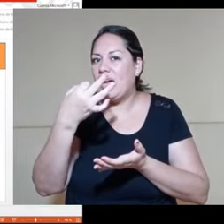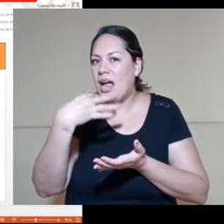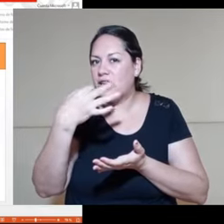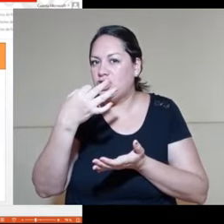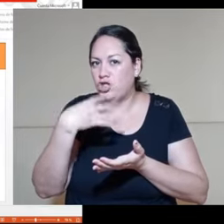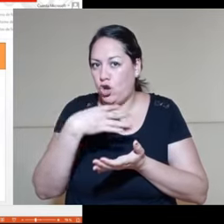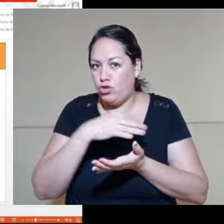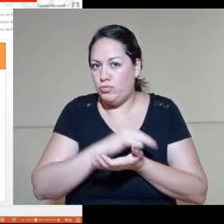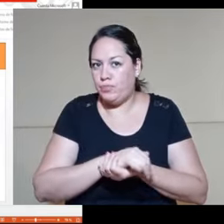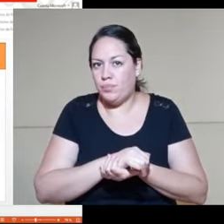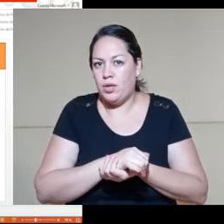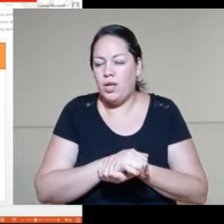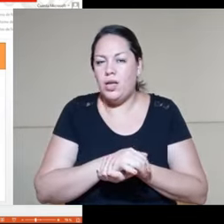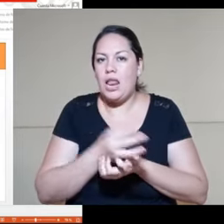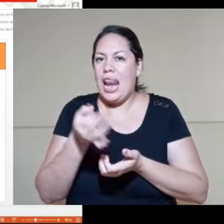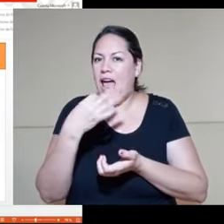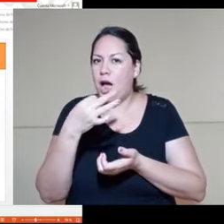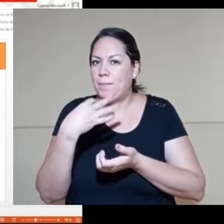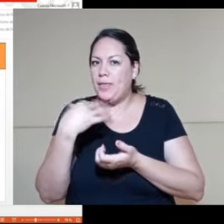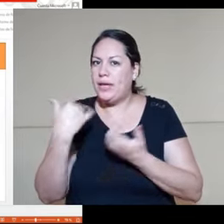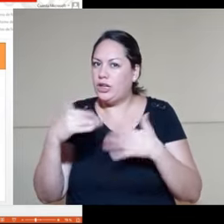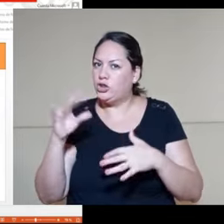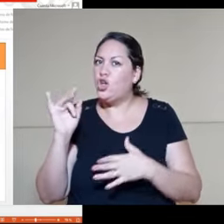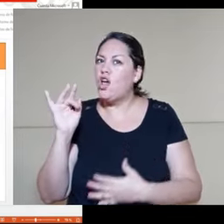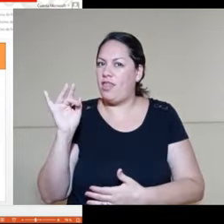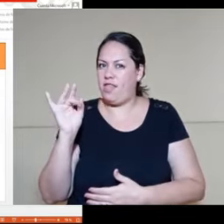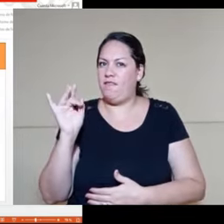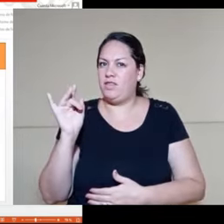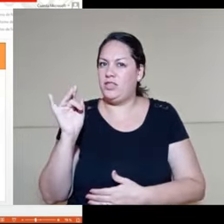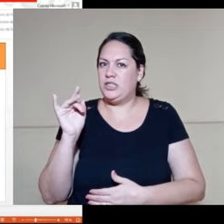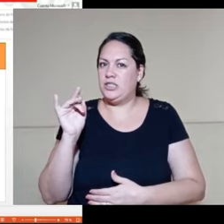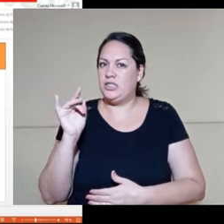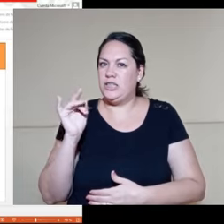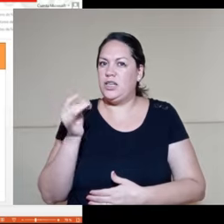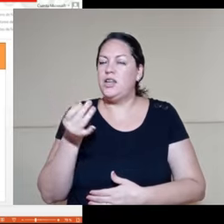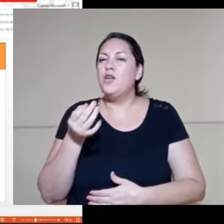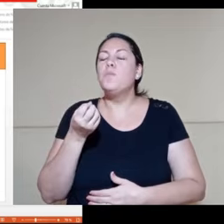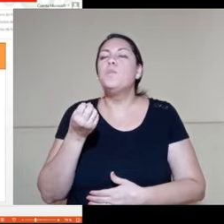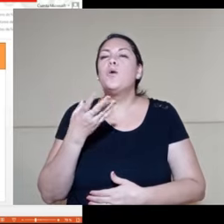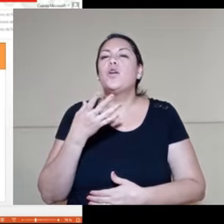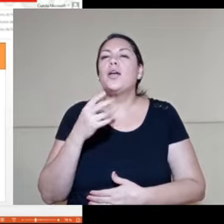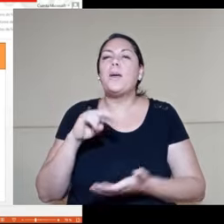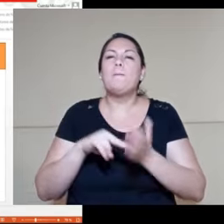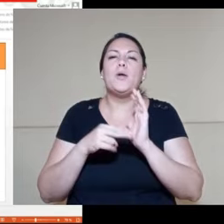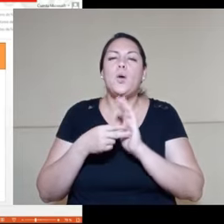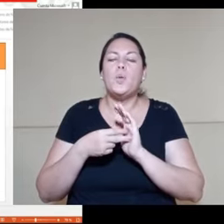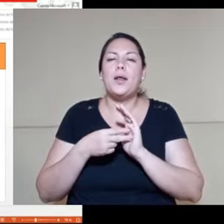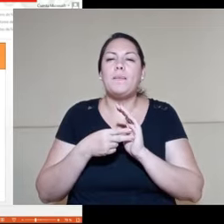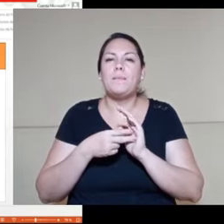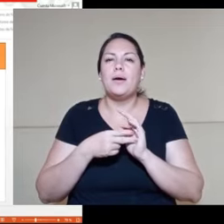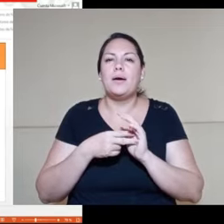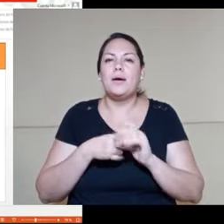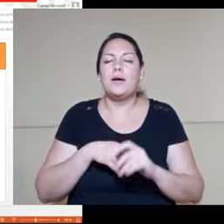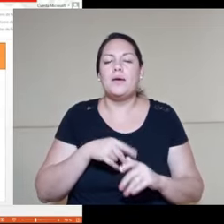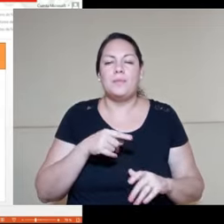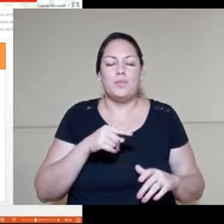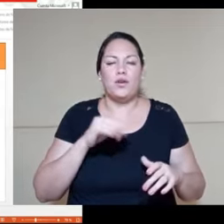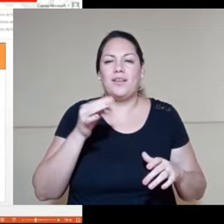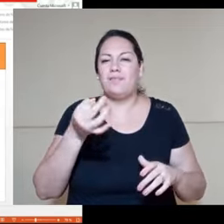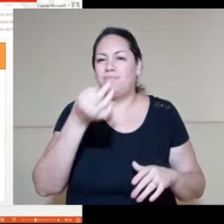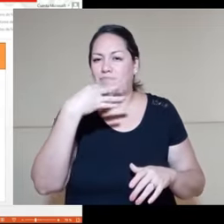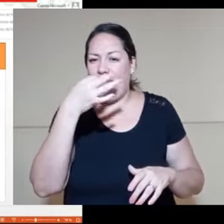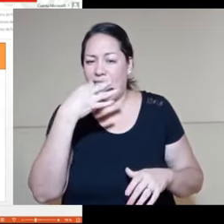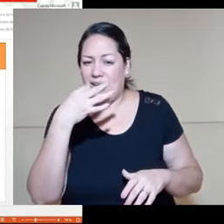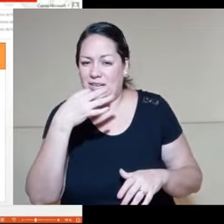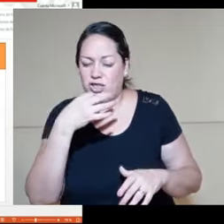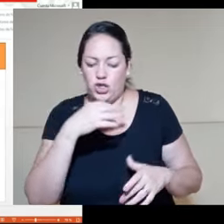las pastillas antiepilépticas, los fármacos antiepilépticos, son los fármacos que mayores deformaciones producen a